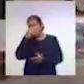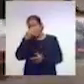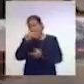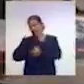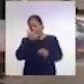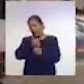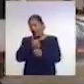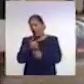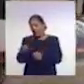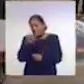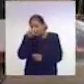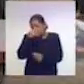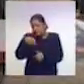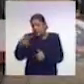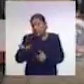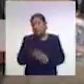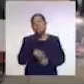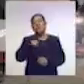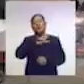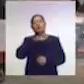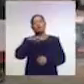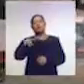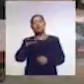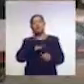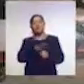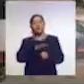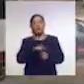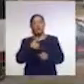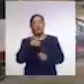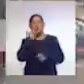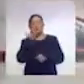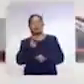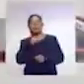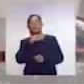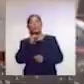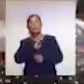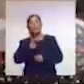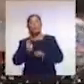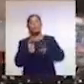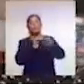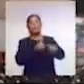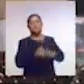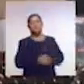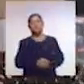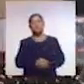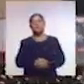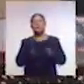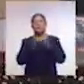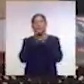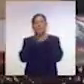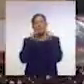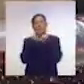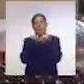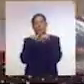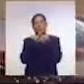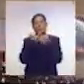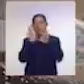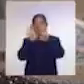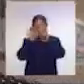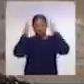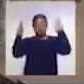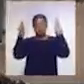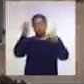ando buscando para especializarme más en ese aspecto. Prácticas en sí también como que te ayudan a adquirir